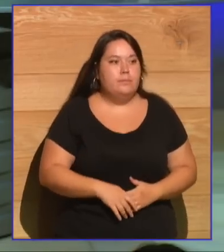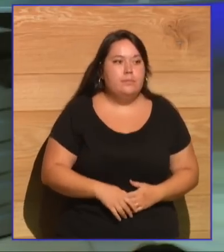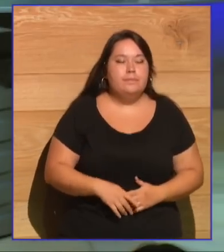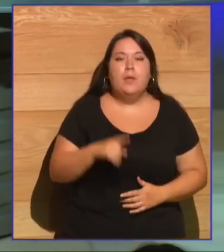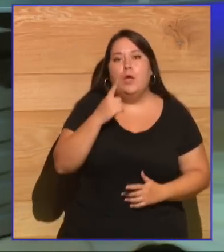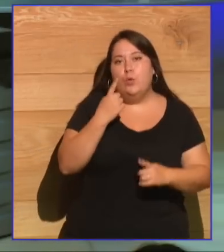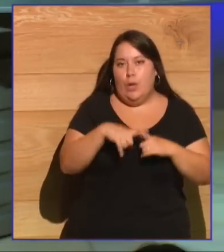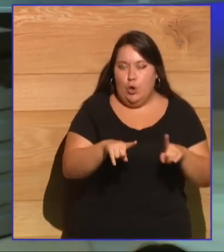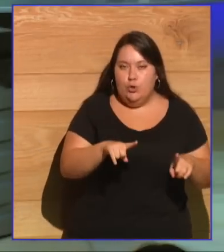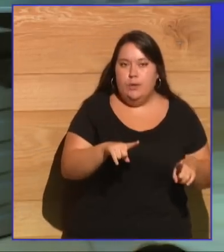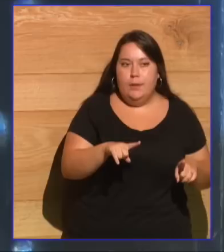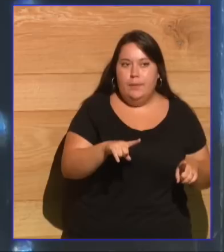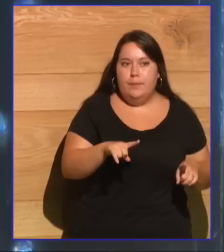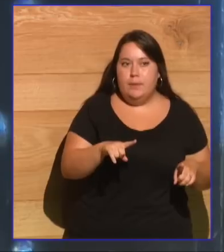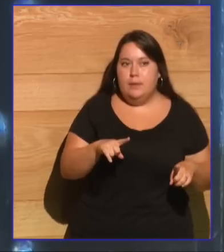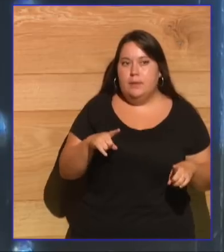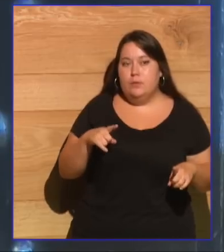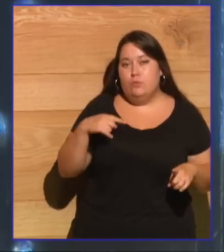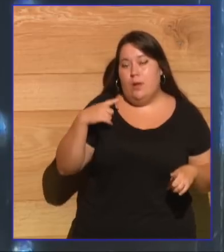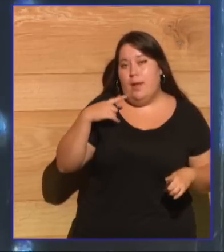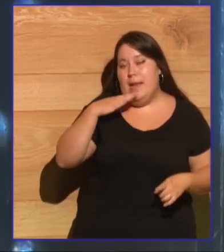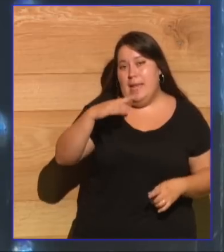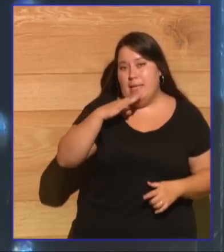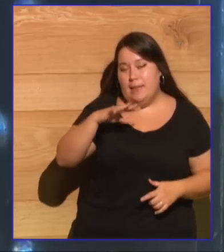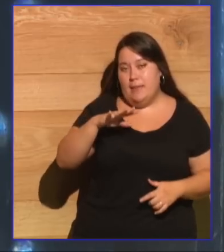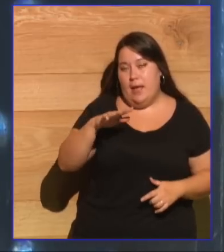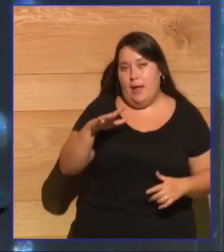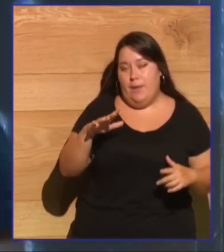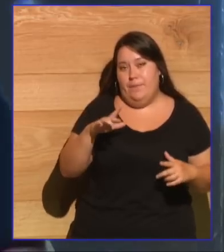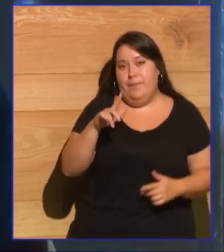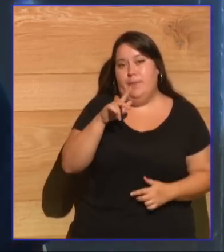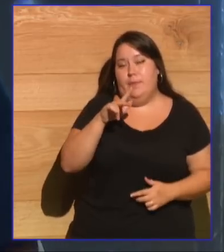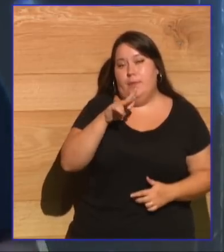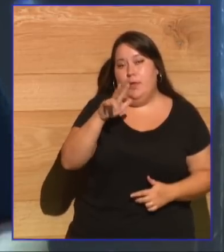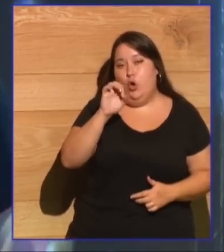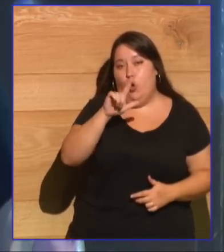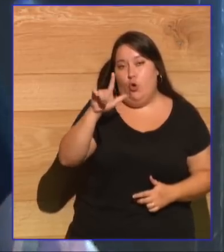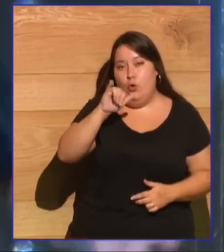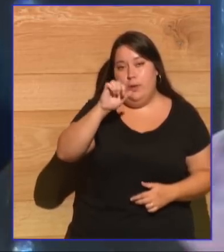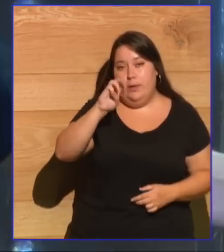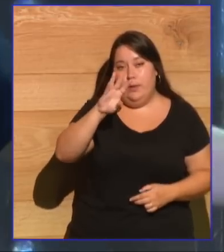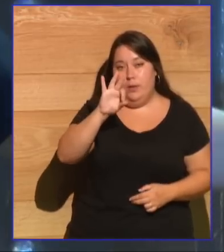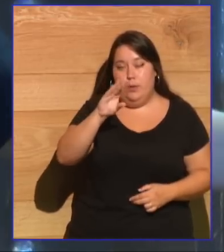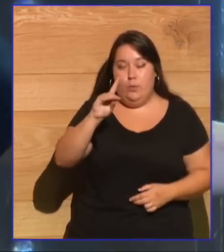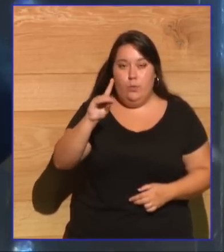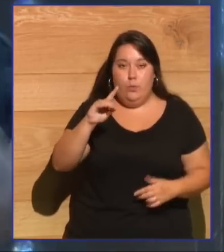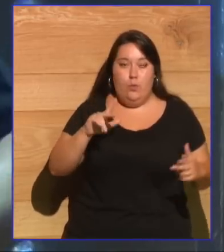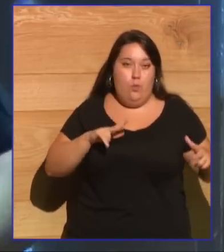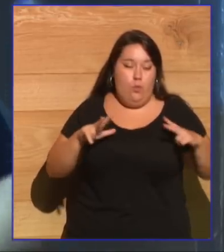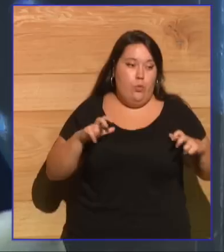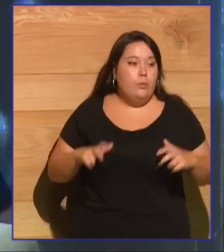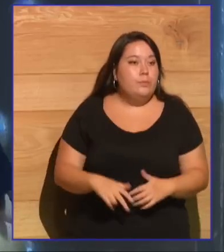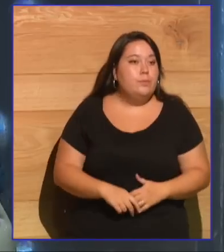película que es una leyenda de hollywood que como ya casi ha labrado en piedra no sé si será verdad o no porque